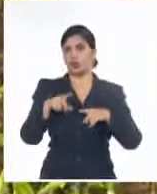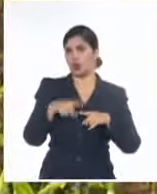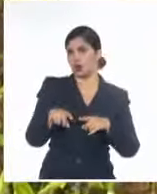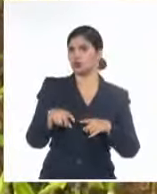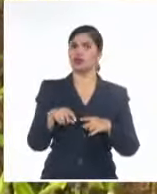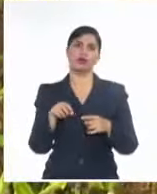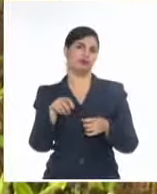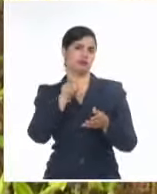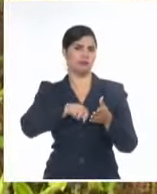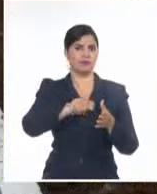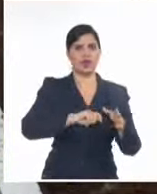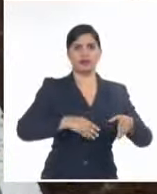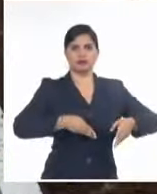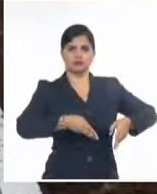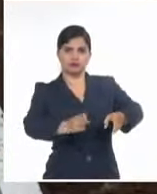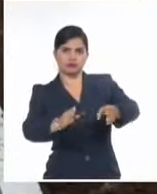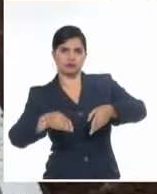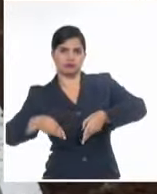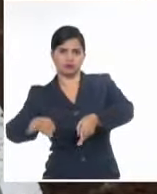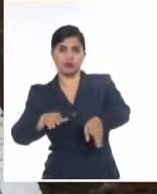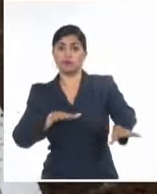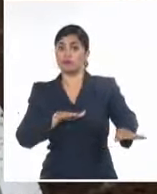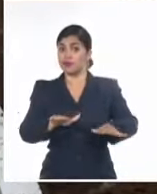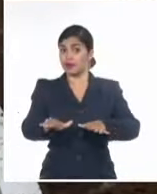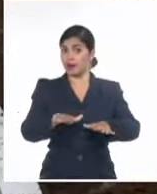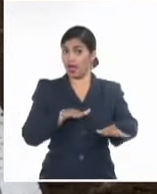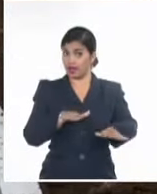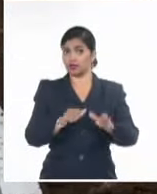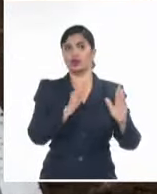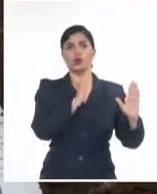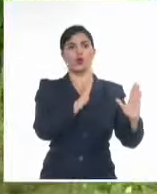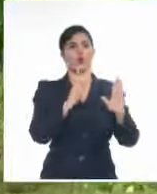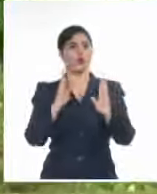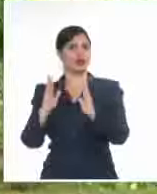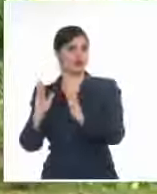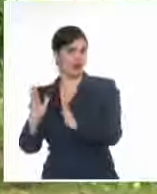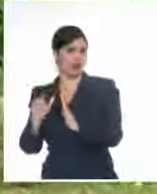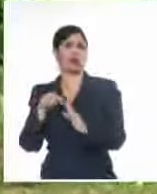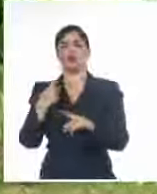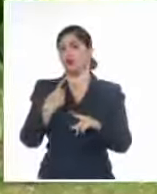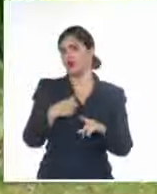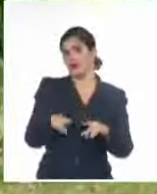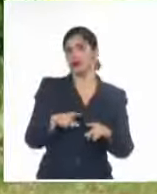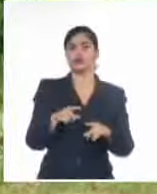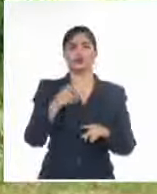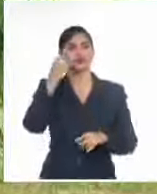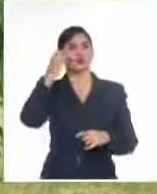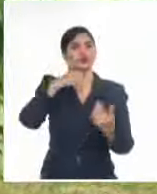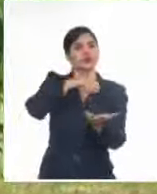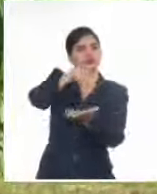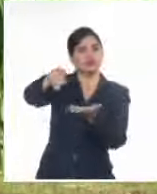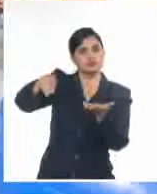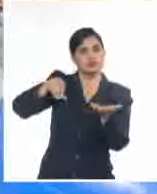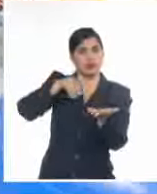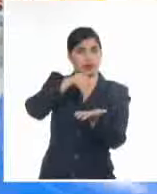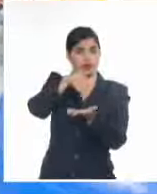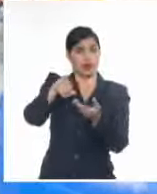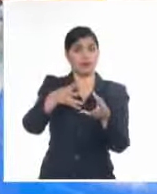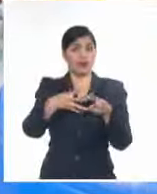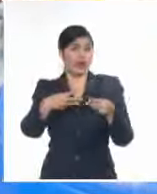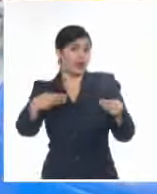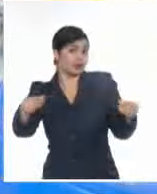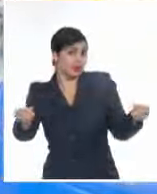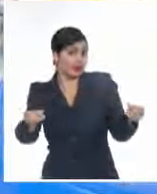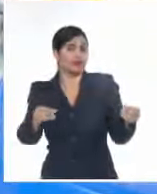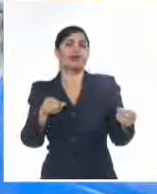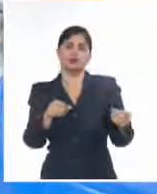la preparación de viveros para la siembra del grano, así como la conservación de los suelos en la obtención de una buena cosecha cafetalera, fueron